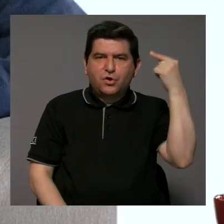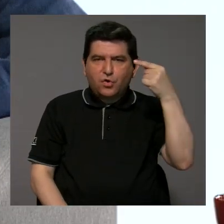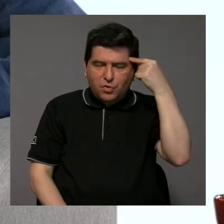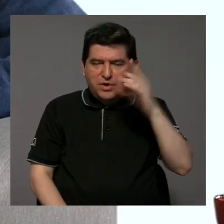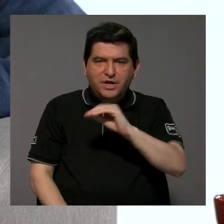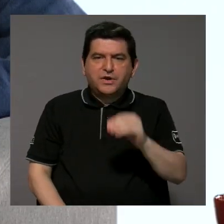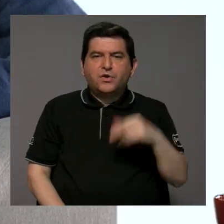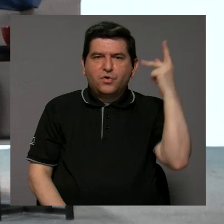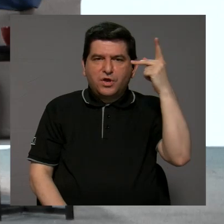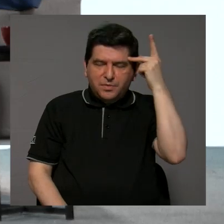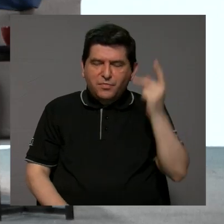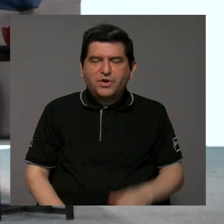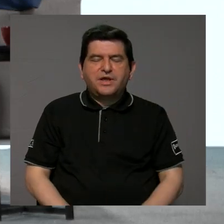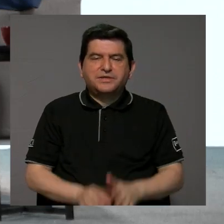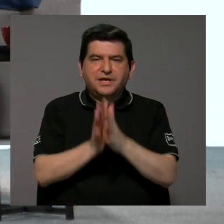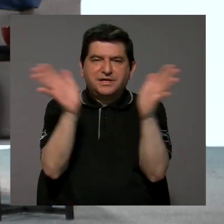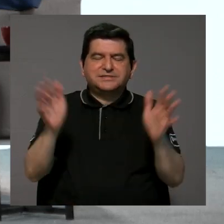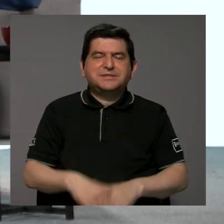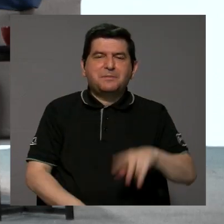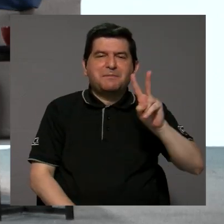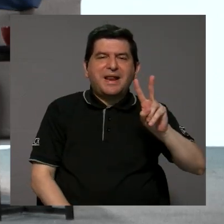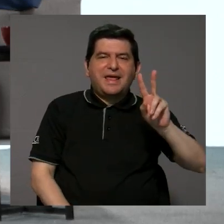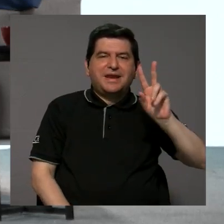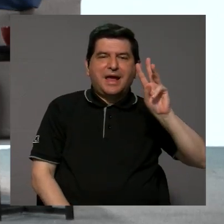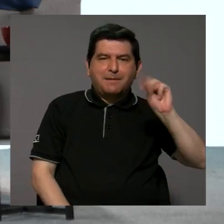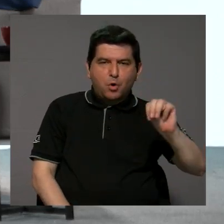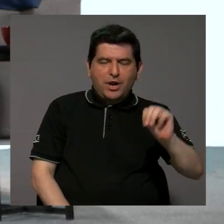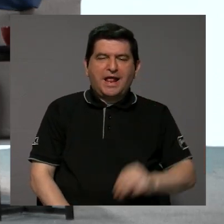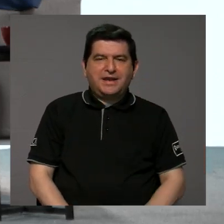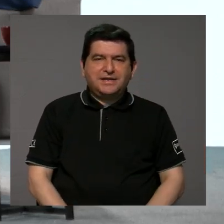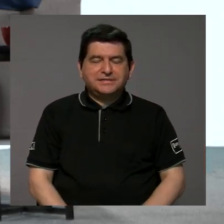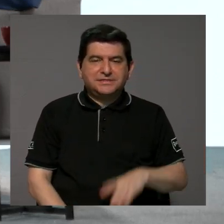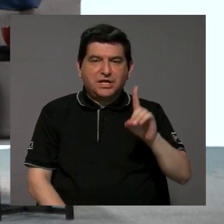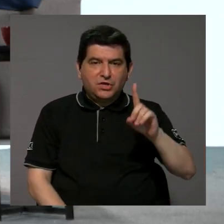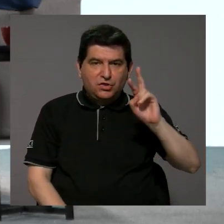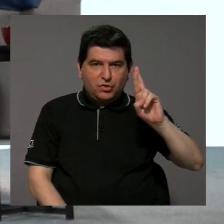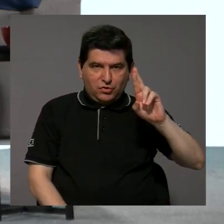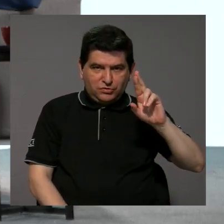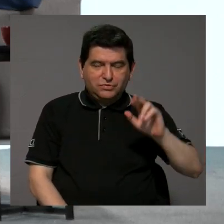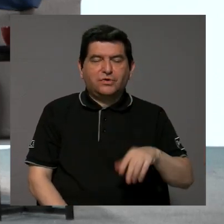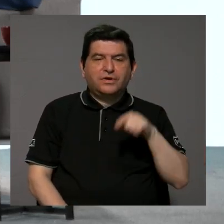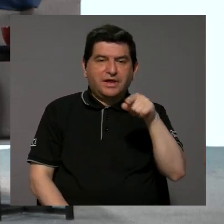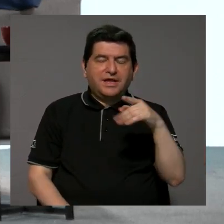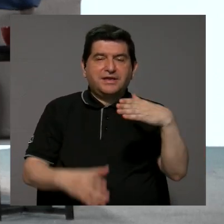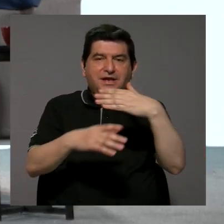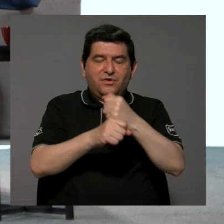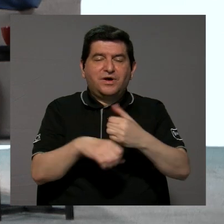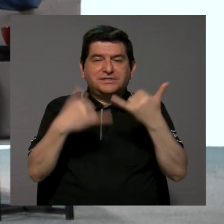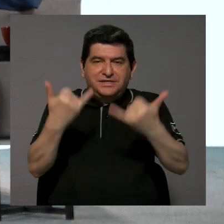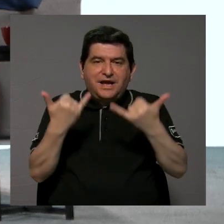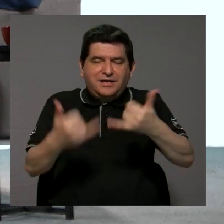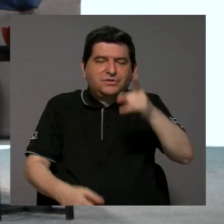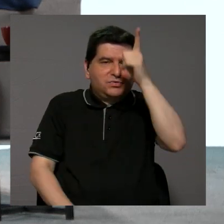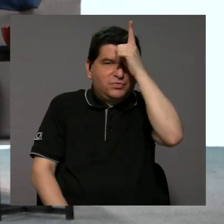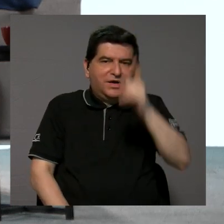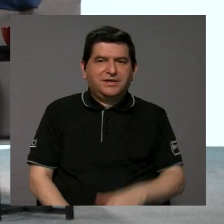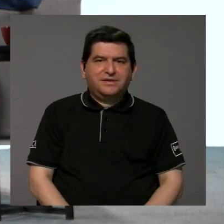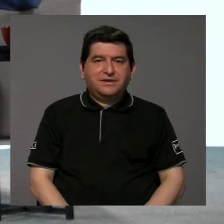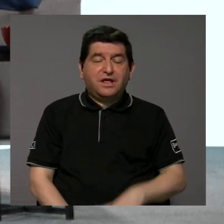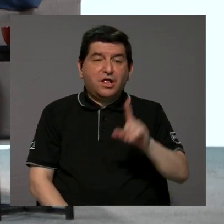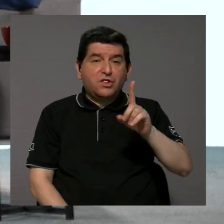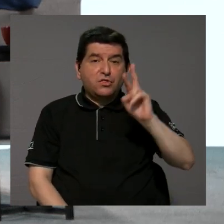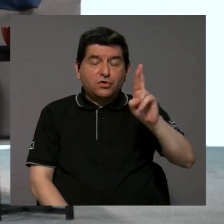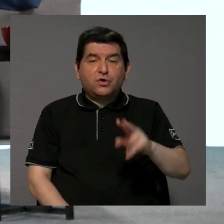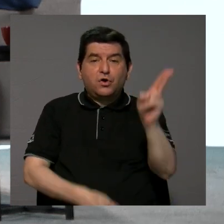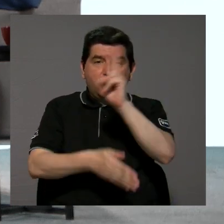Políticas Públicas, Valeria Morales, que en este momento está haciendo su doctorado en el GIGA. Exacto, o sea, es un doctorado